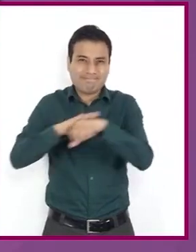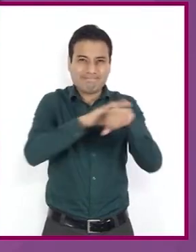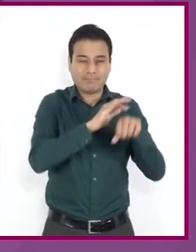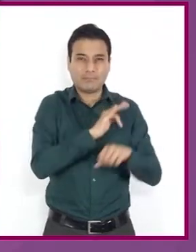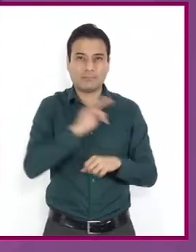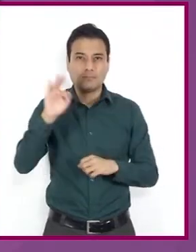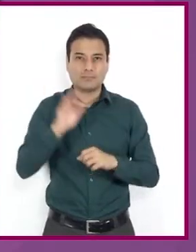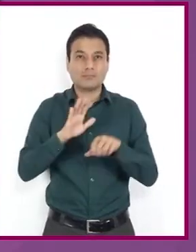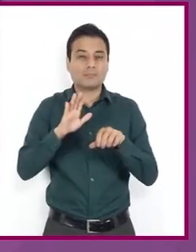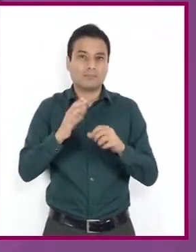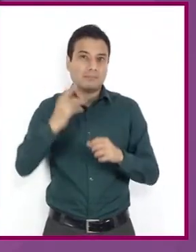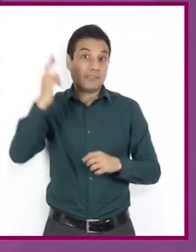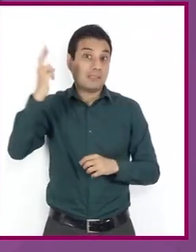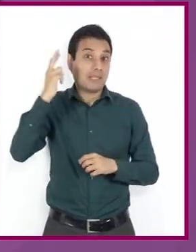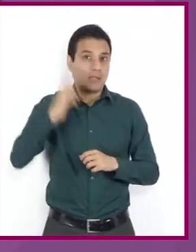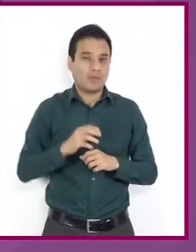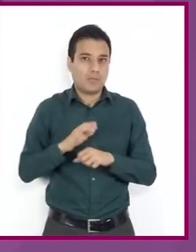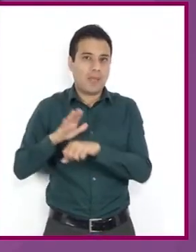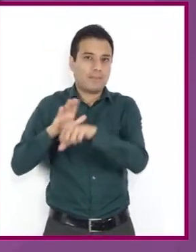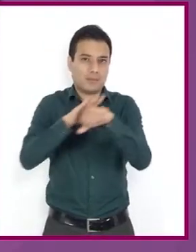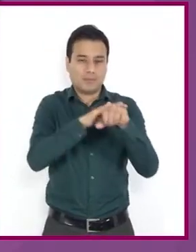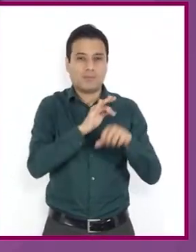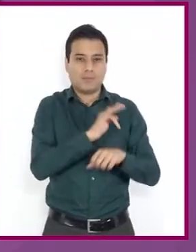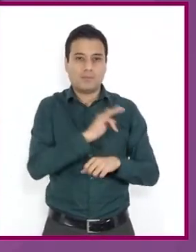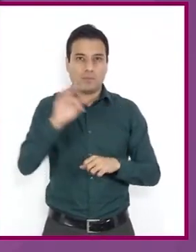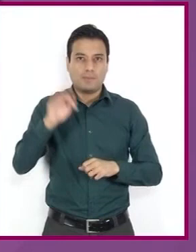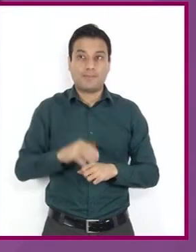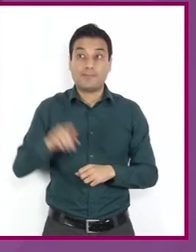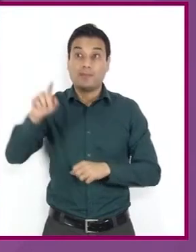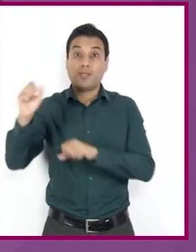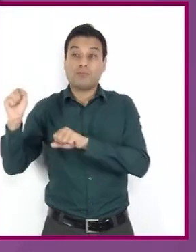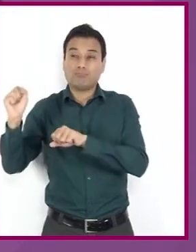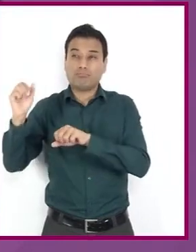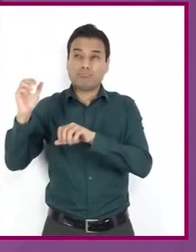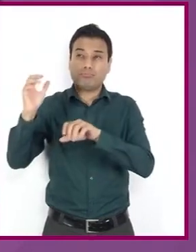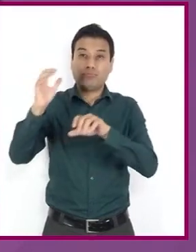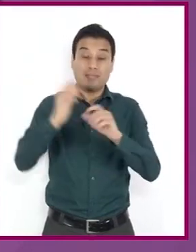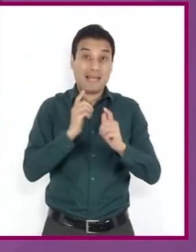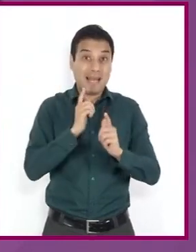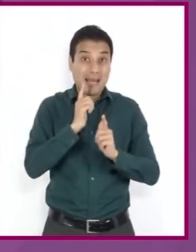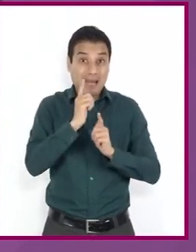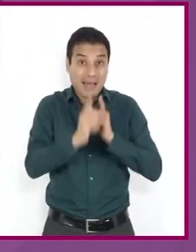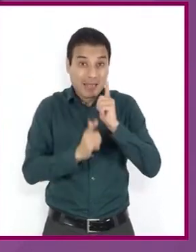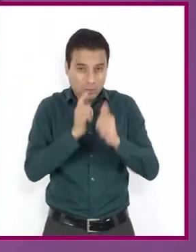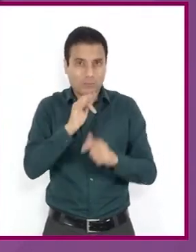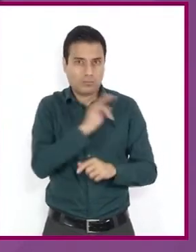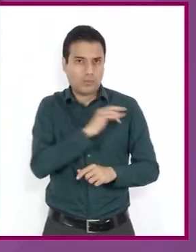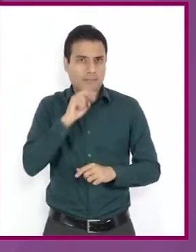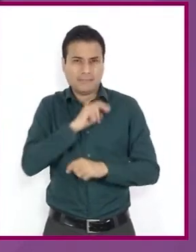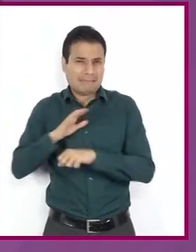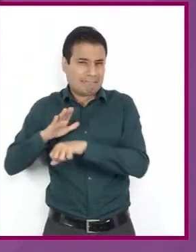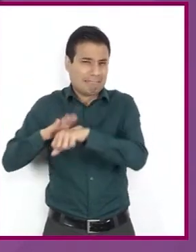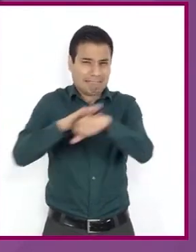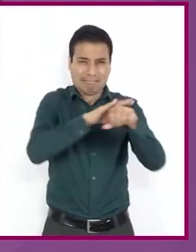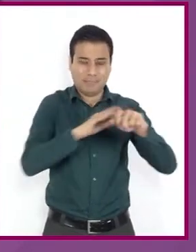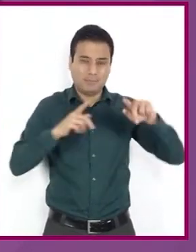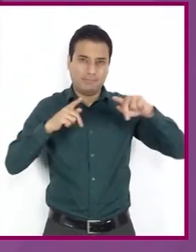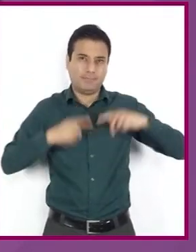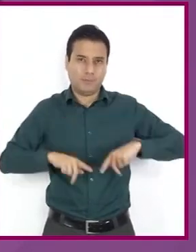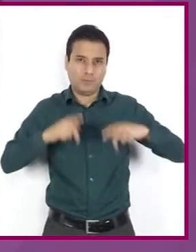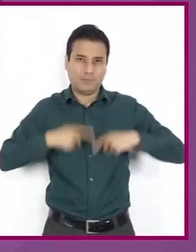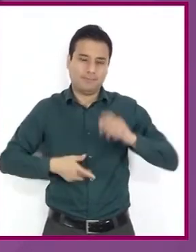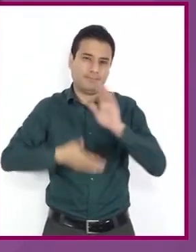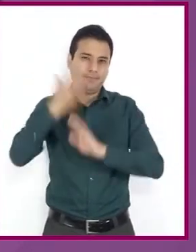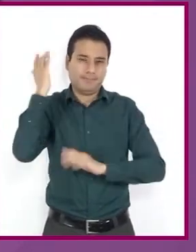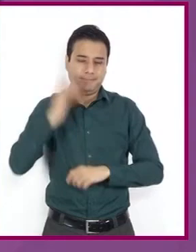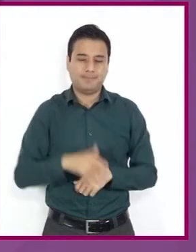es mayor que la propagación de las ondas del tsunami, lo que permitiría tomar las precauciones necesarias.